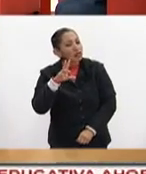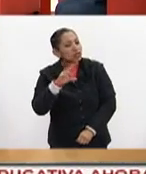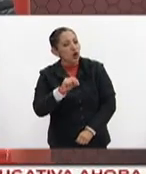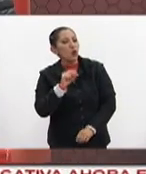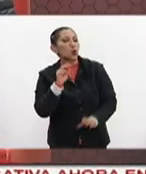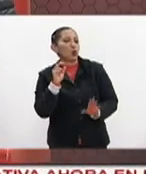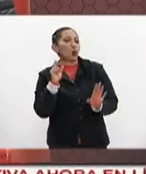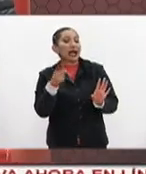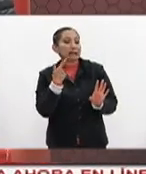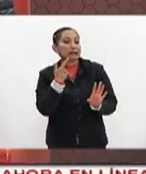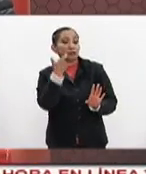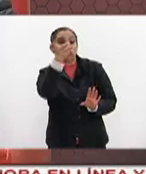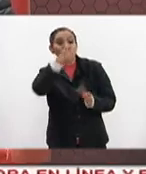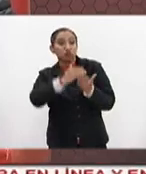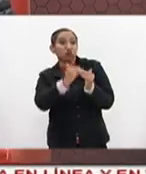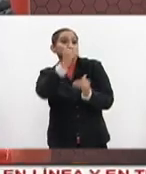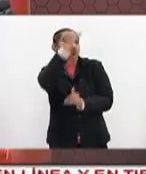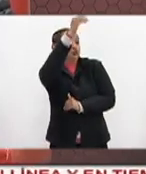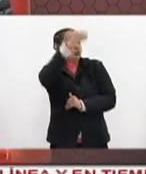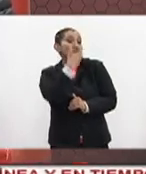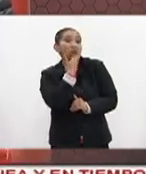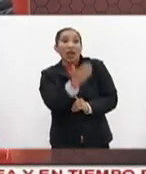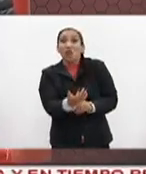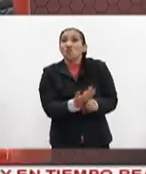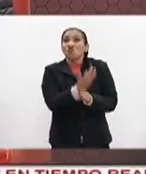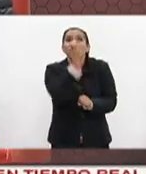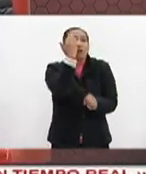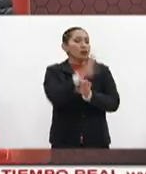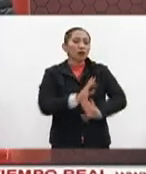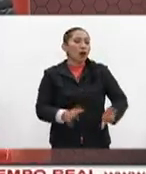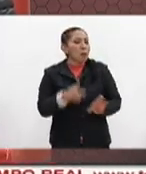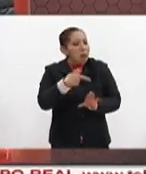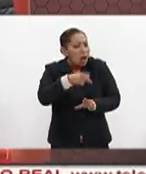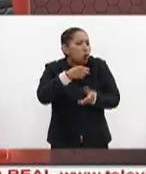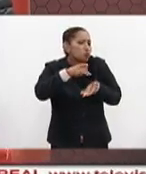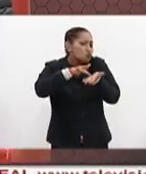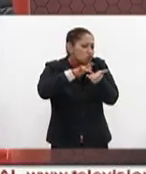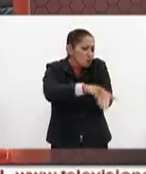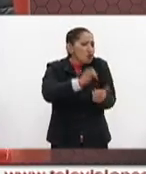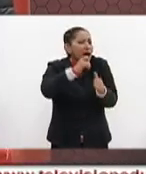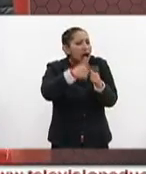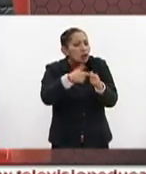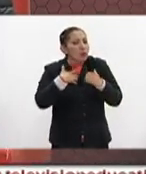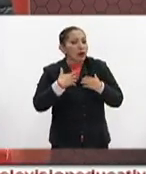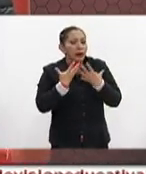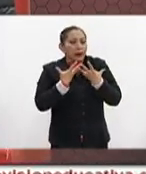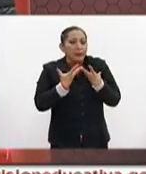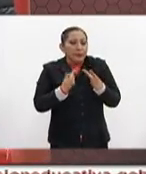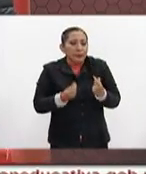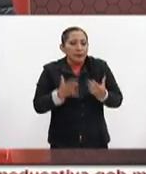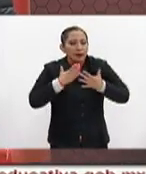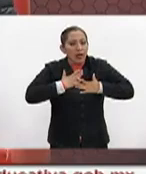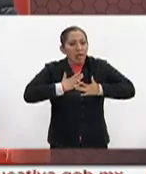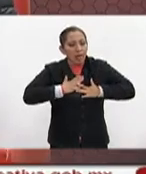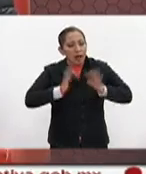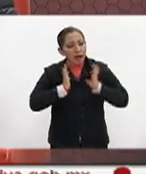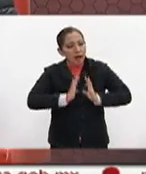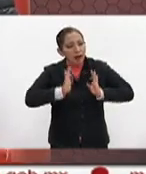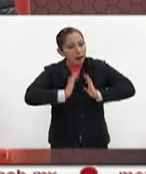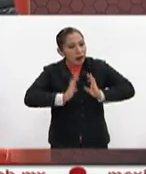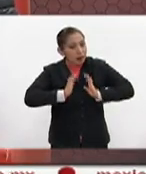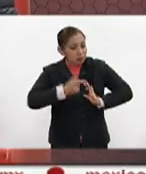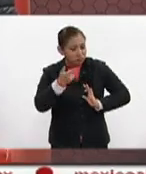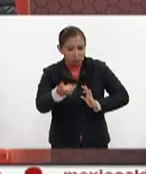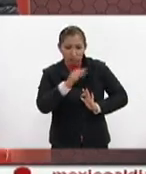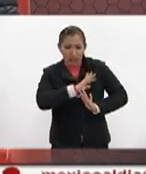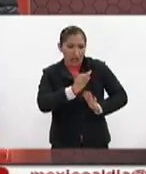a lo mejor no es una cantidad de dinero que les soluciona la vida, pero sí es algo que les da un apapacho, un alivio y un respiro, ¿sí? Sí. Y entonces